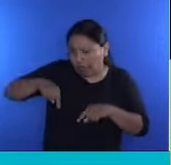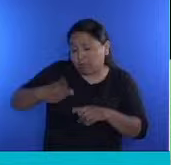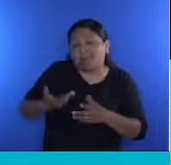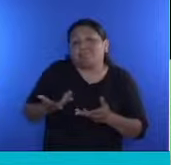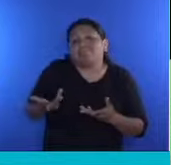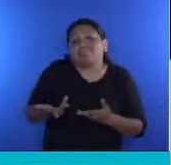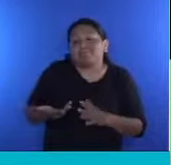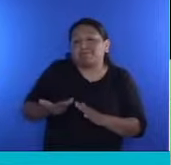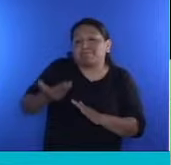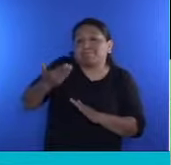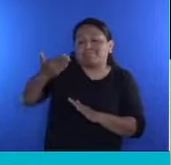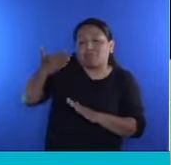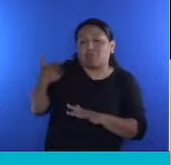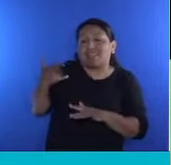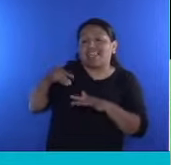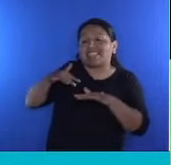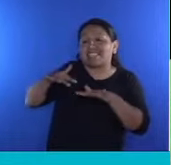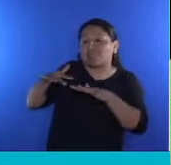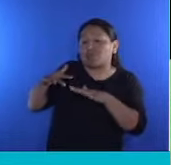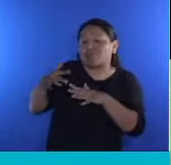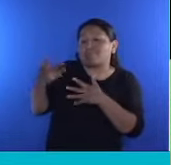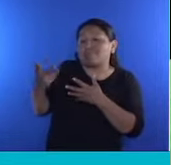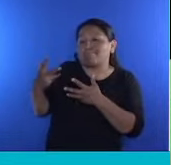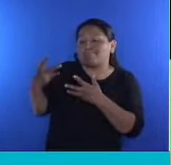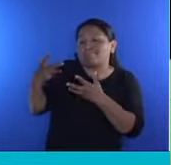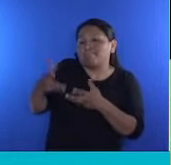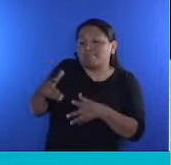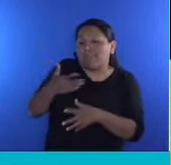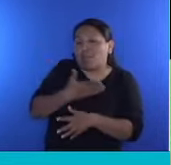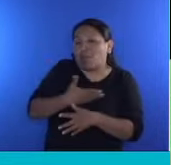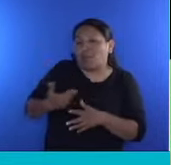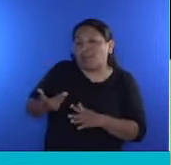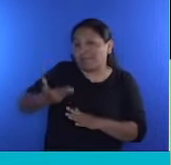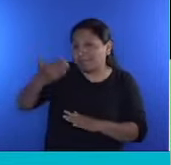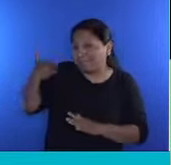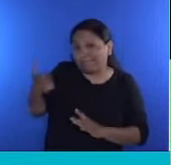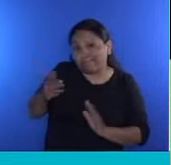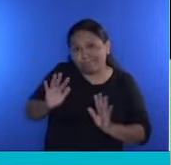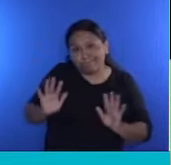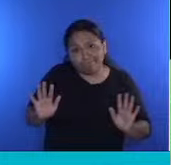la que lo dejó el gobierno que pasó.